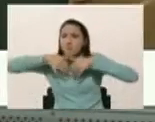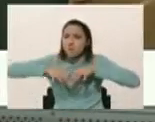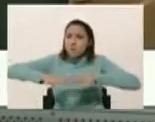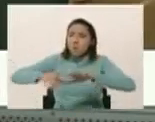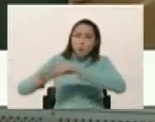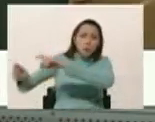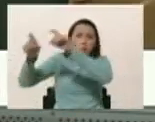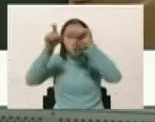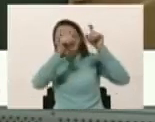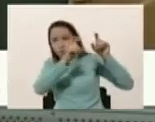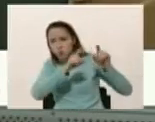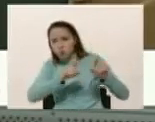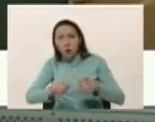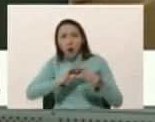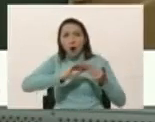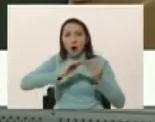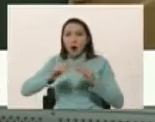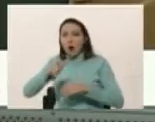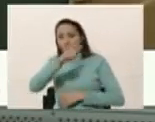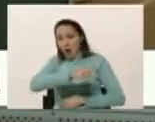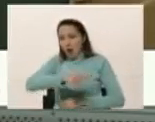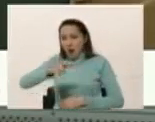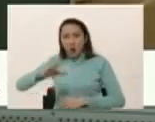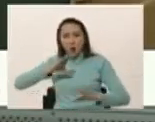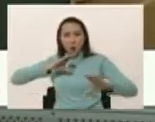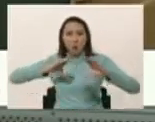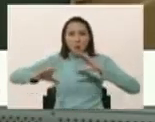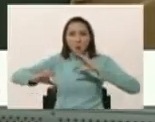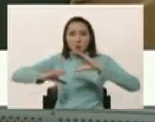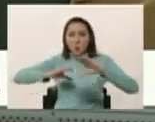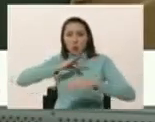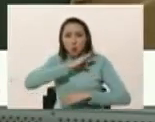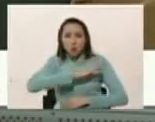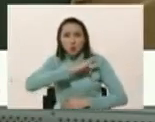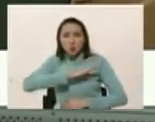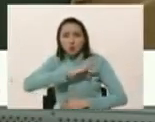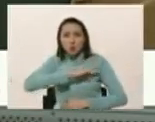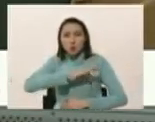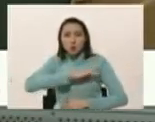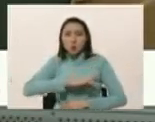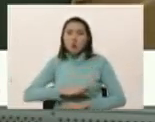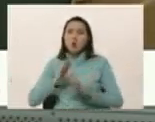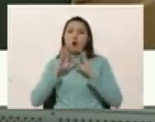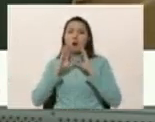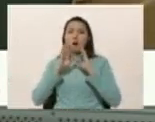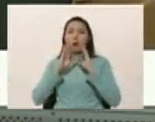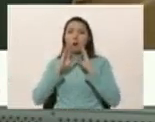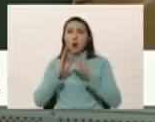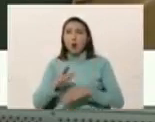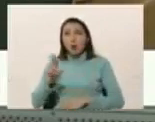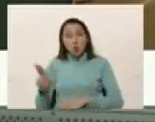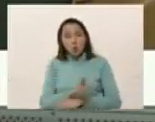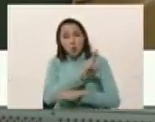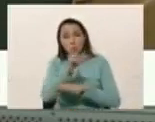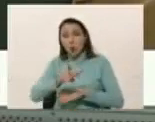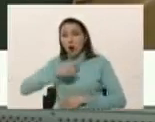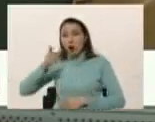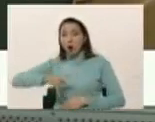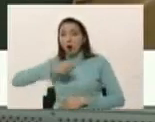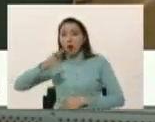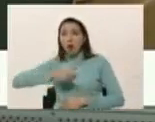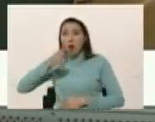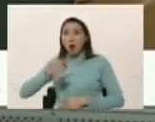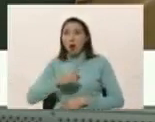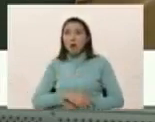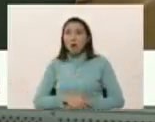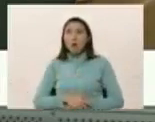dirigido a las comunicadoras y comunicadores sociales para va para favorecer el uso del lenguaje con enfoque de género